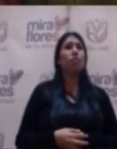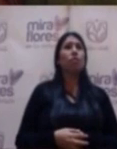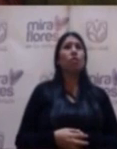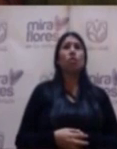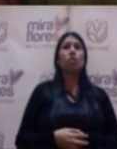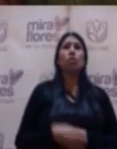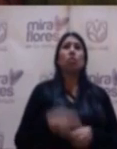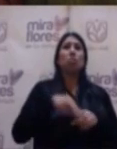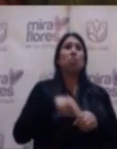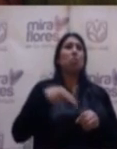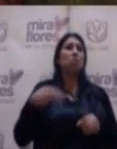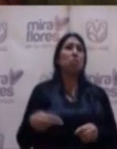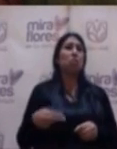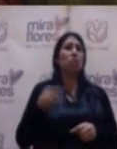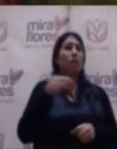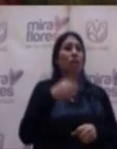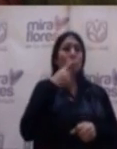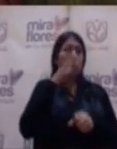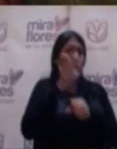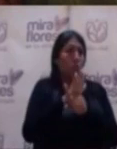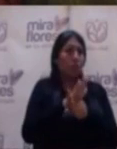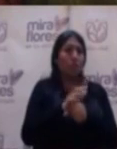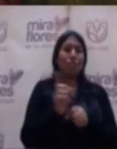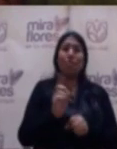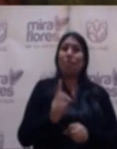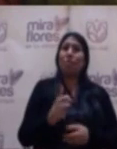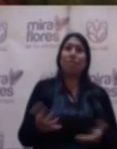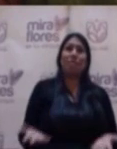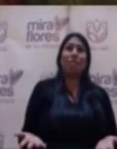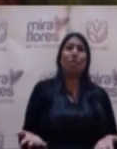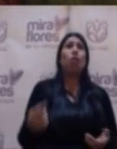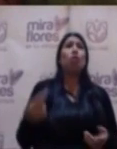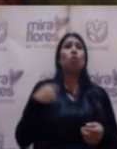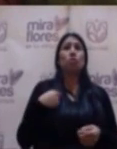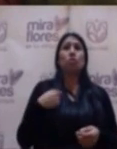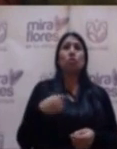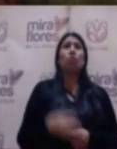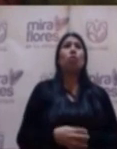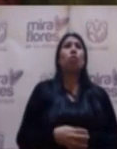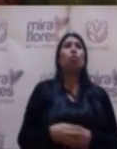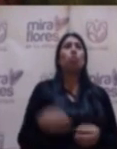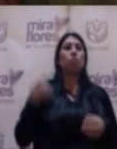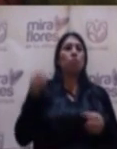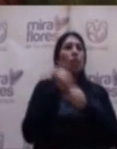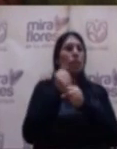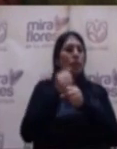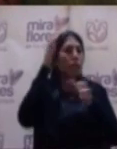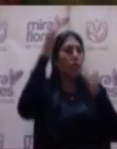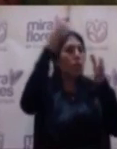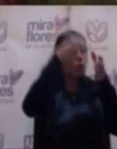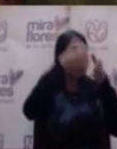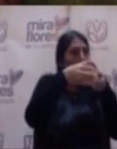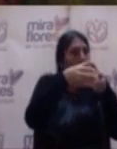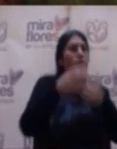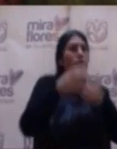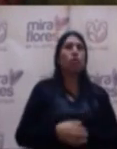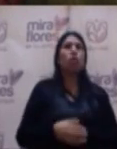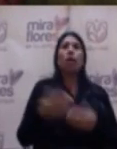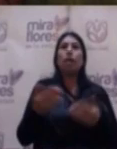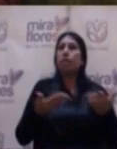renuncio a ese compromiso, sino por el contrario, voy a estar en el Congreso, por supuesto al